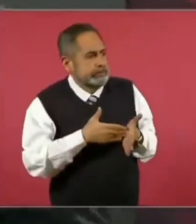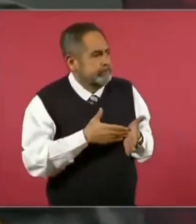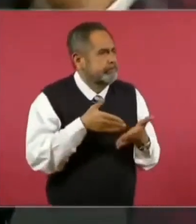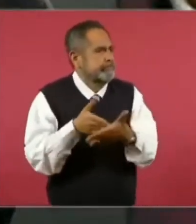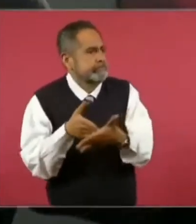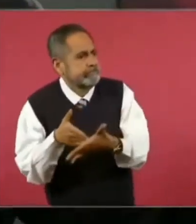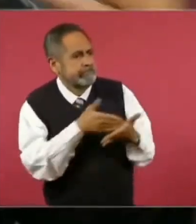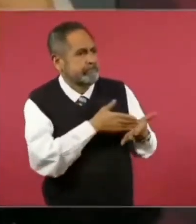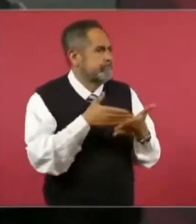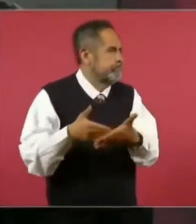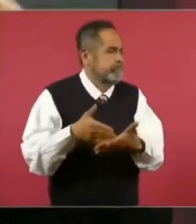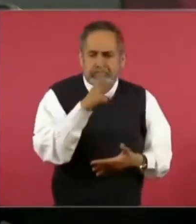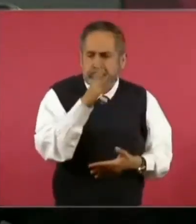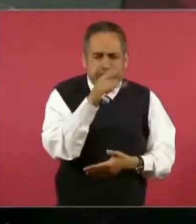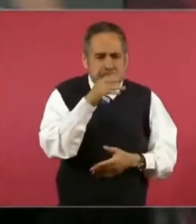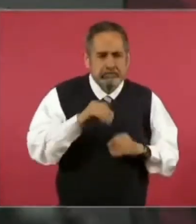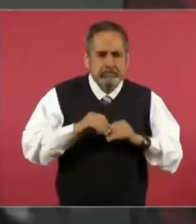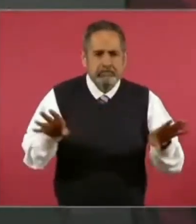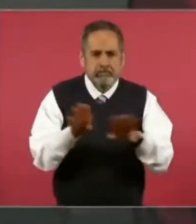no había ni